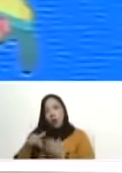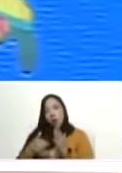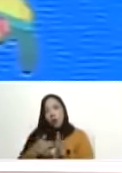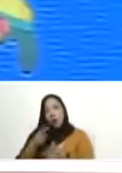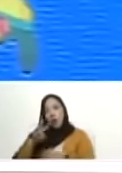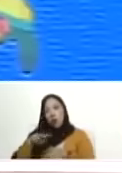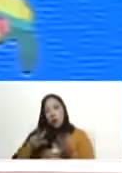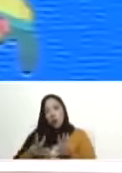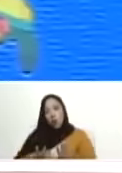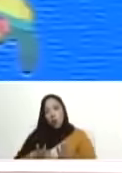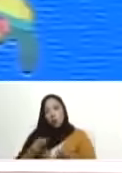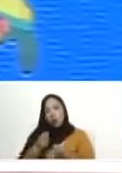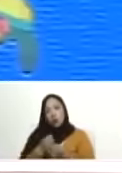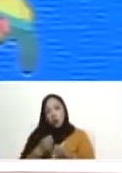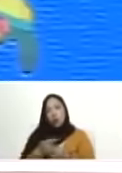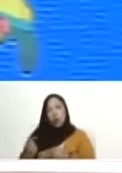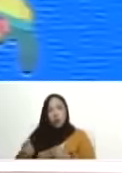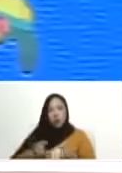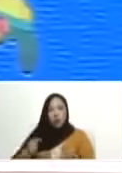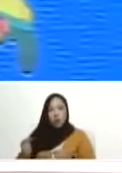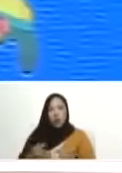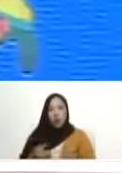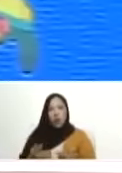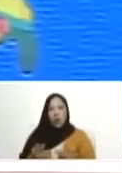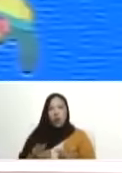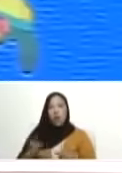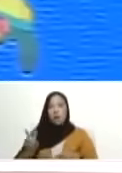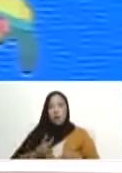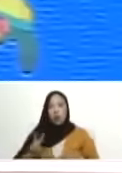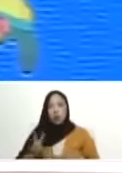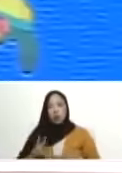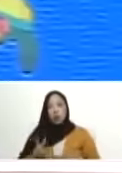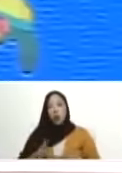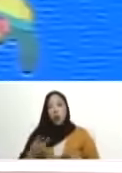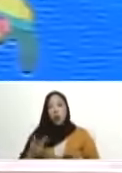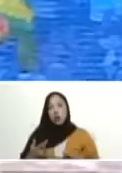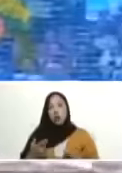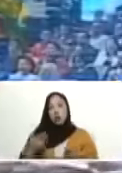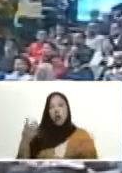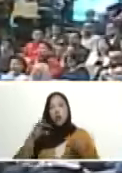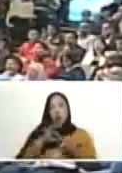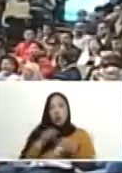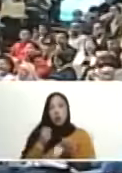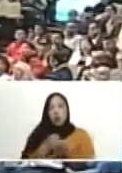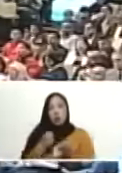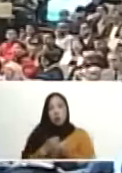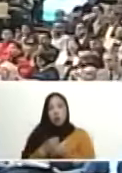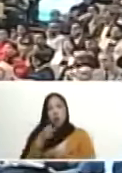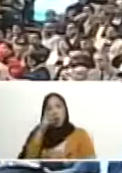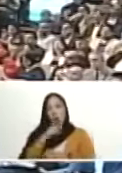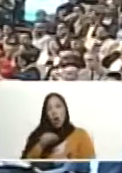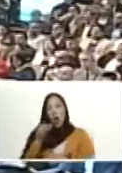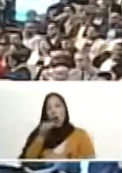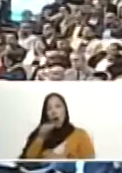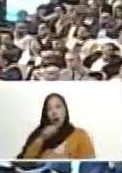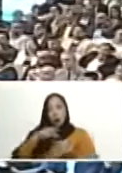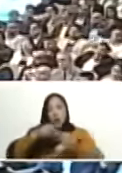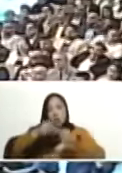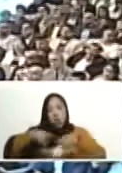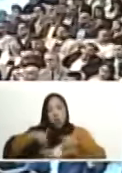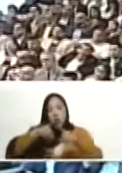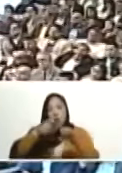también fueron años electorales presidenciales en Venezuela, cuando hubo esas incursiones en aguas por delimitar